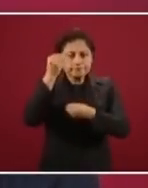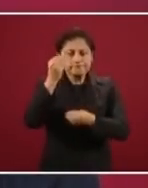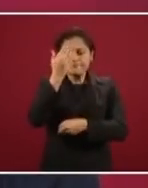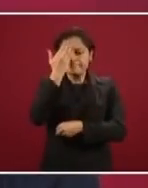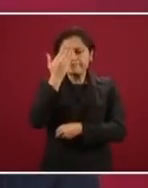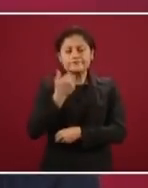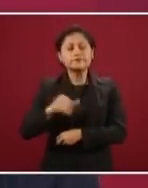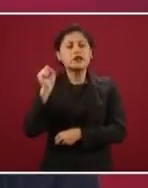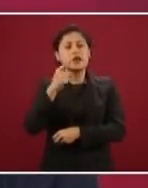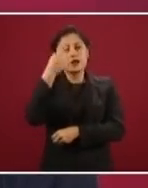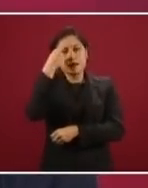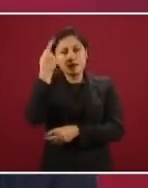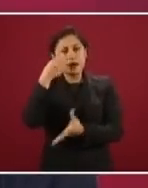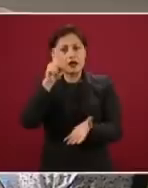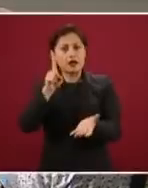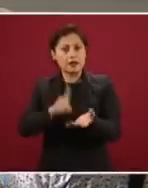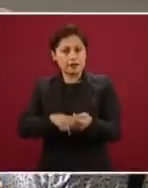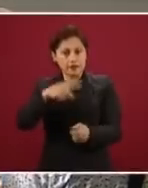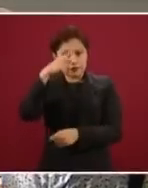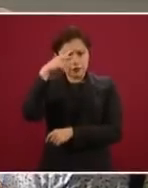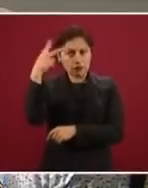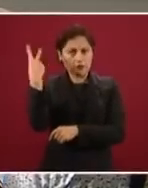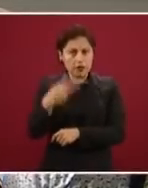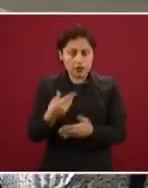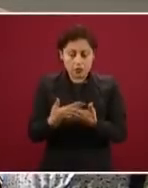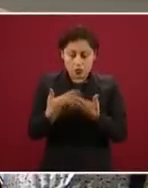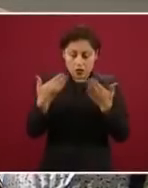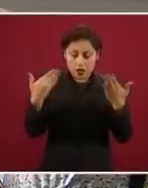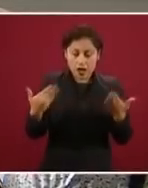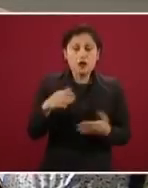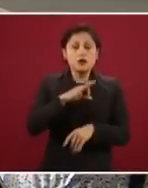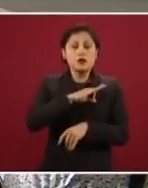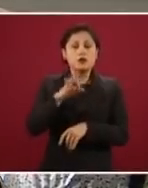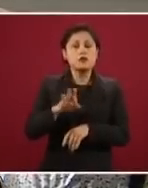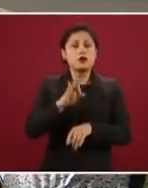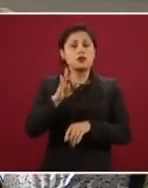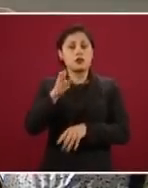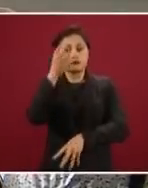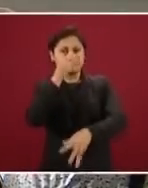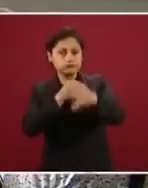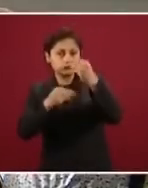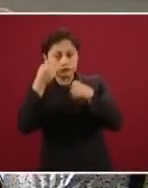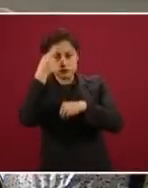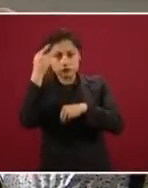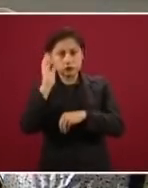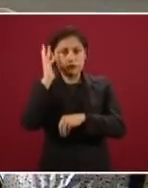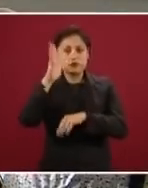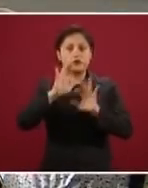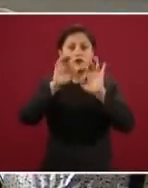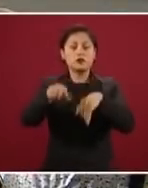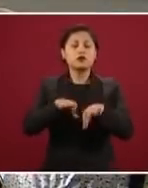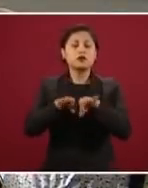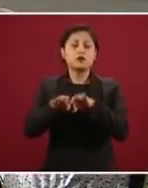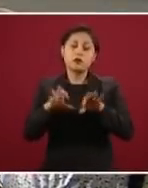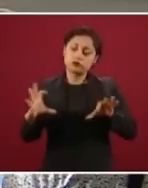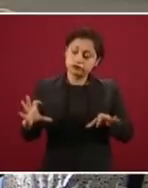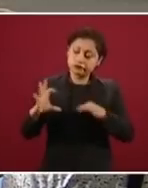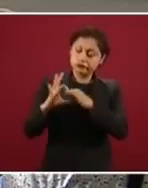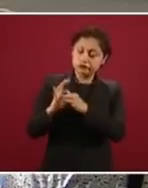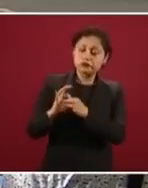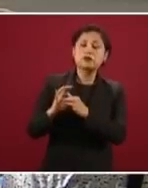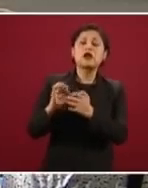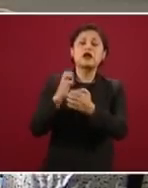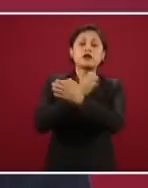por la sociedad y el mercado laboral actual y futuro a la par de esto con el apoyo de la secretaría de educación y de la mano